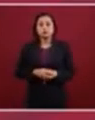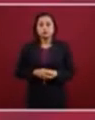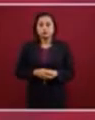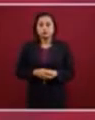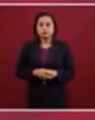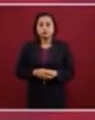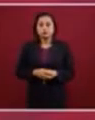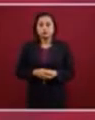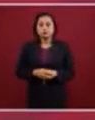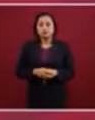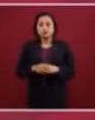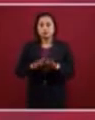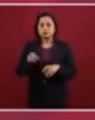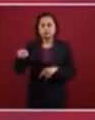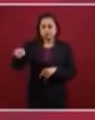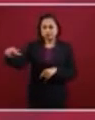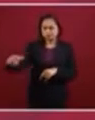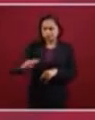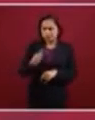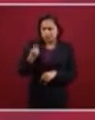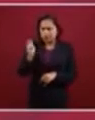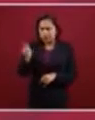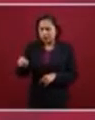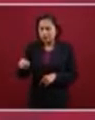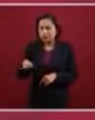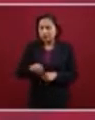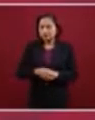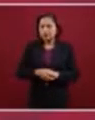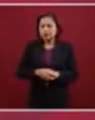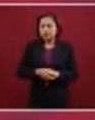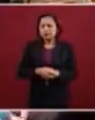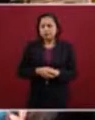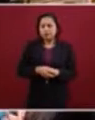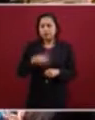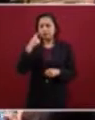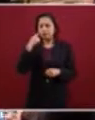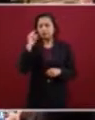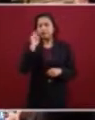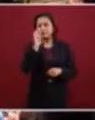Entonces, a ver, ¿tu pregunta cuál es? Mira.